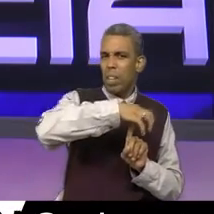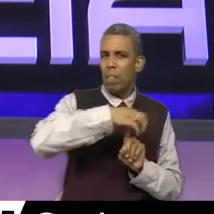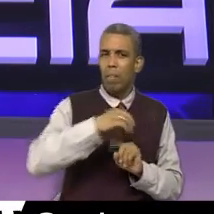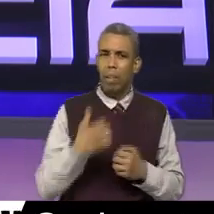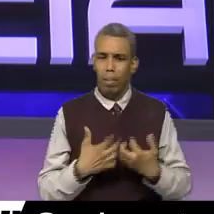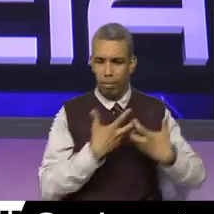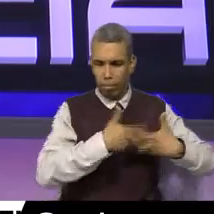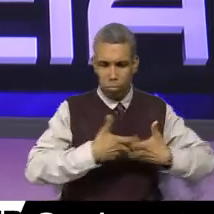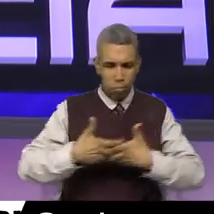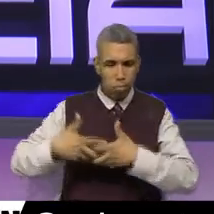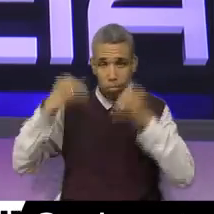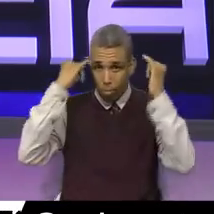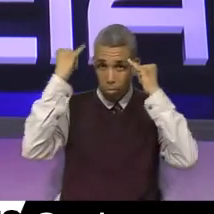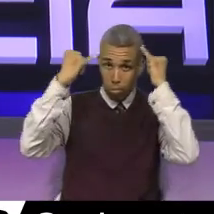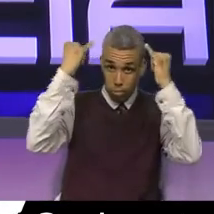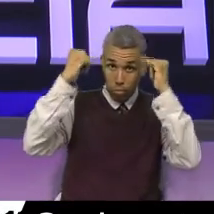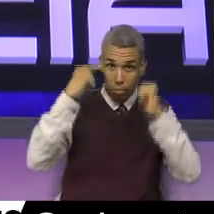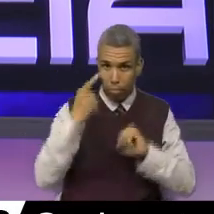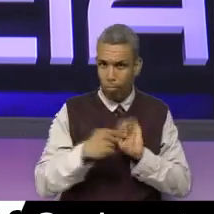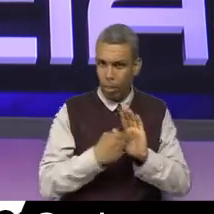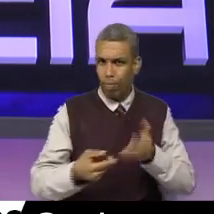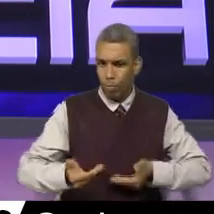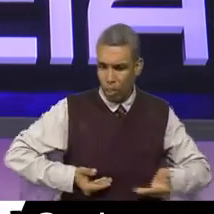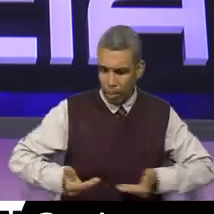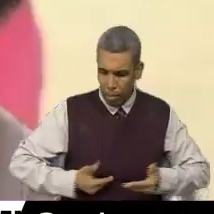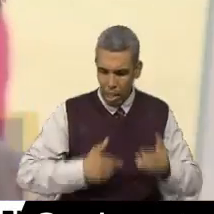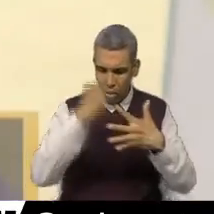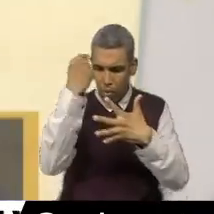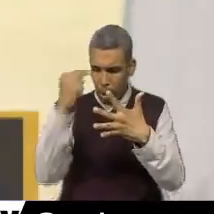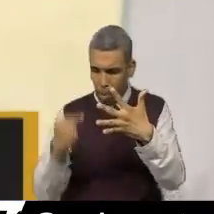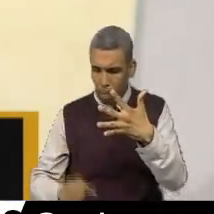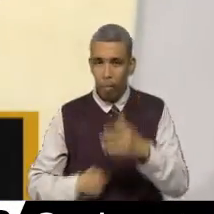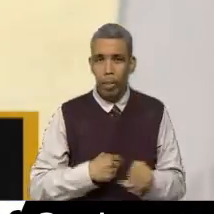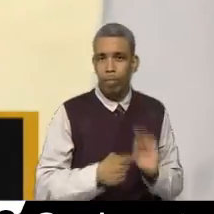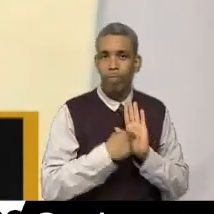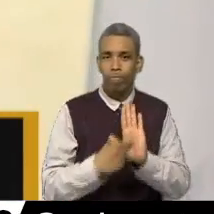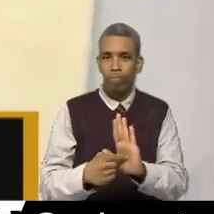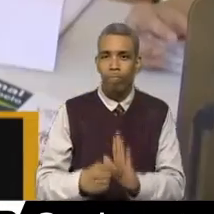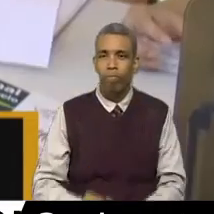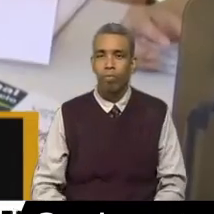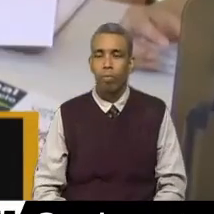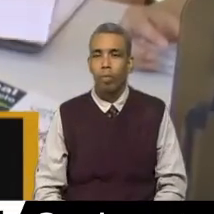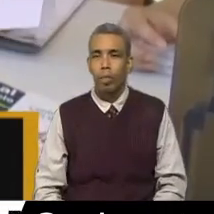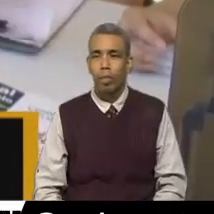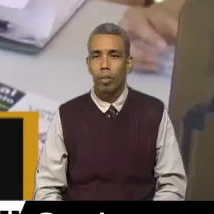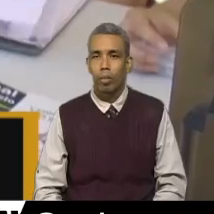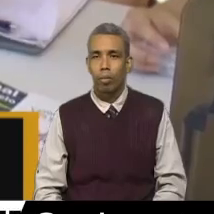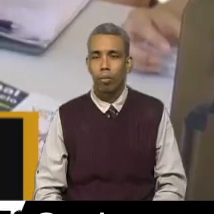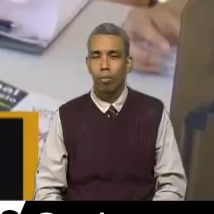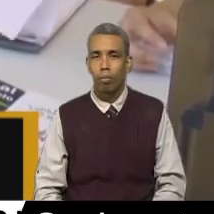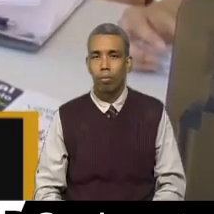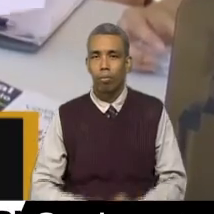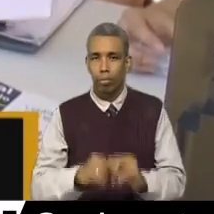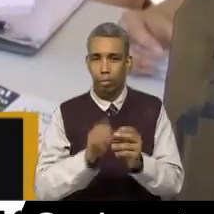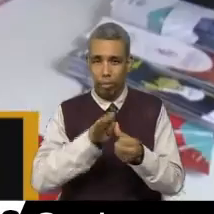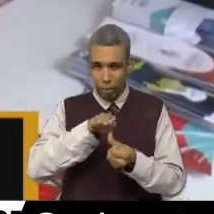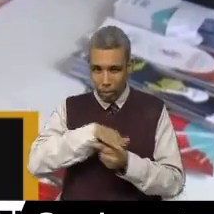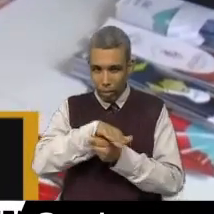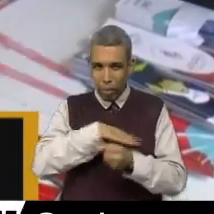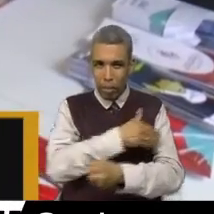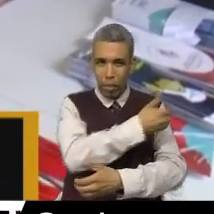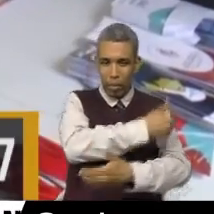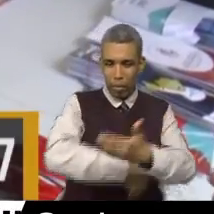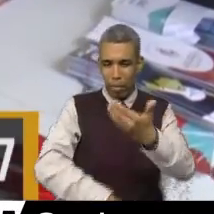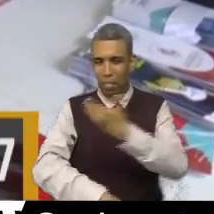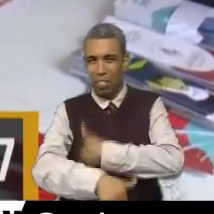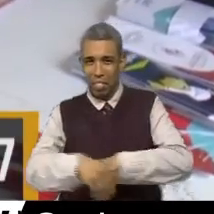de sus servicios a los habitantes de este sector. Él es Arnulfo Ariza Pinzón, quien llegó a la cancha Polipolvo del barrio El Campín para